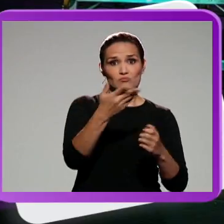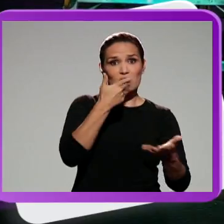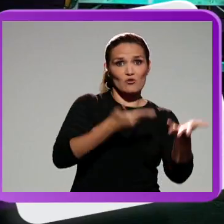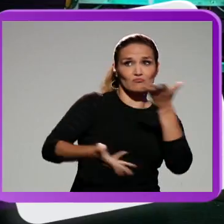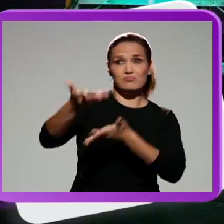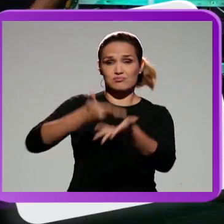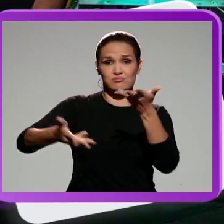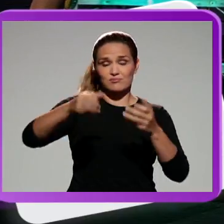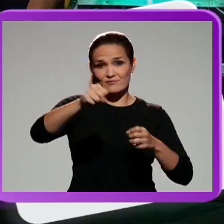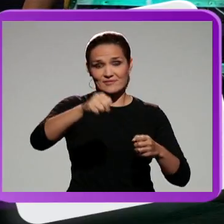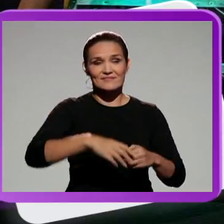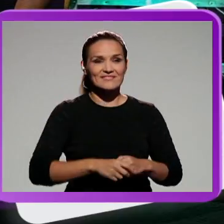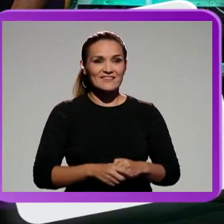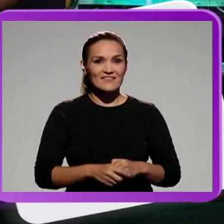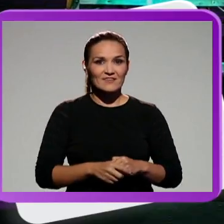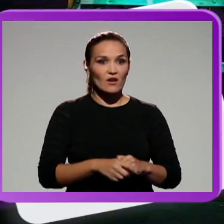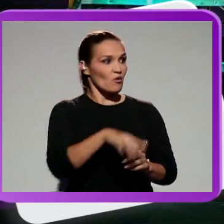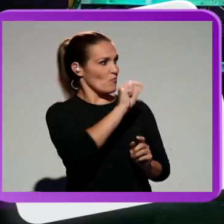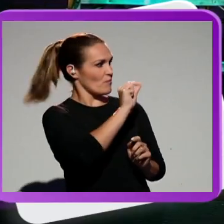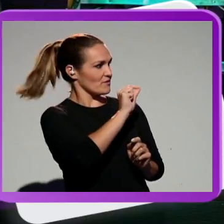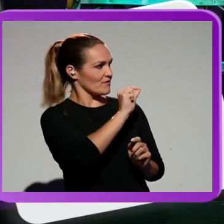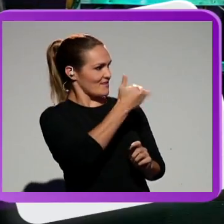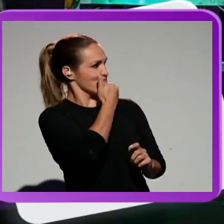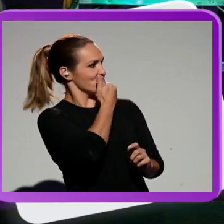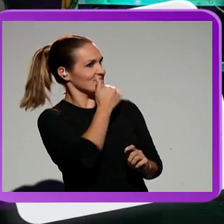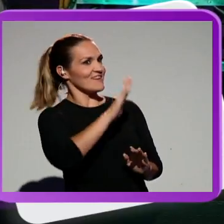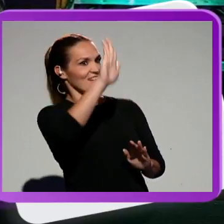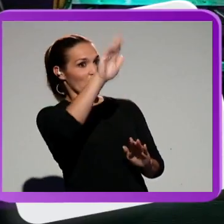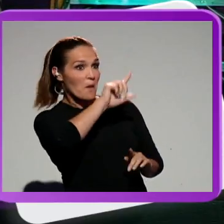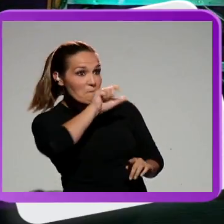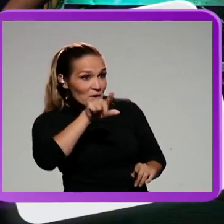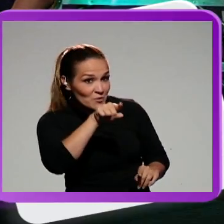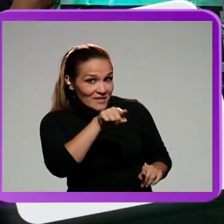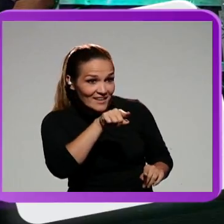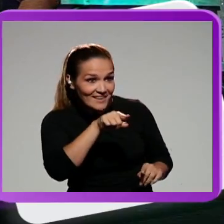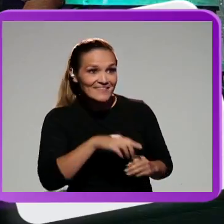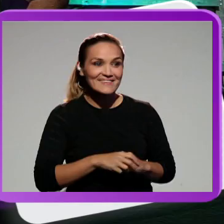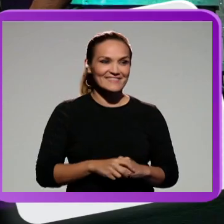¿no? Un momento, tengo una pregunta.